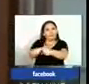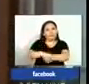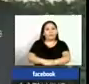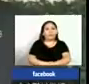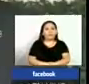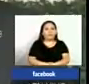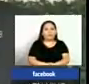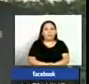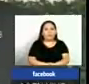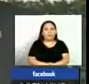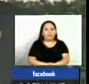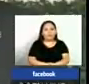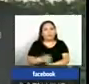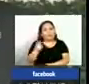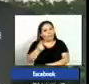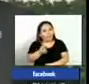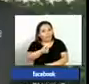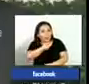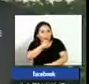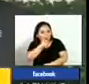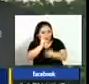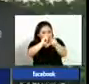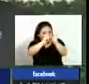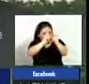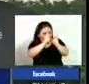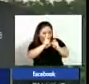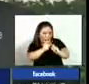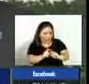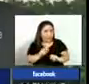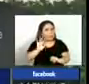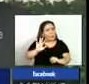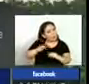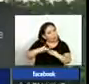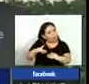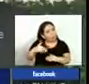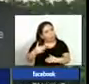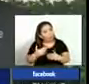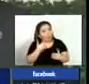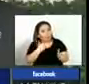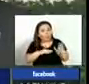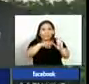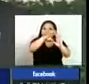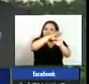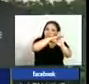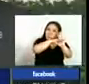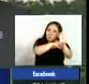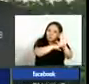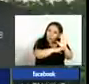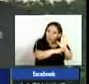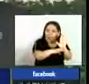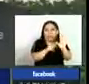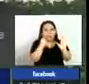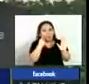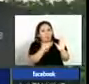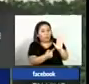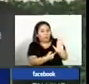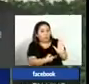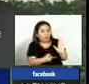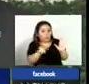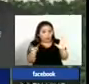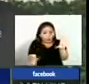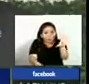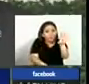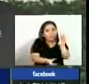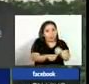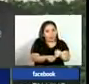Ese dato está en constante cambio. Se va a mencionar en su momento el listado del personal, de alguna manera un dato global.